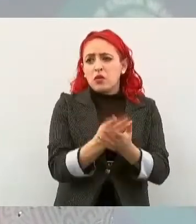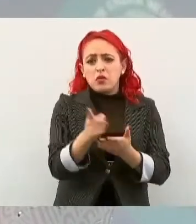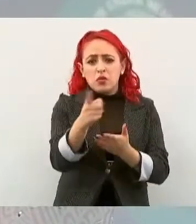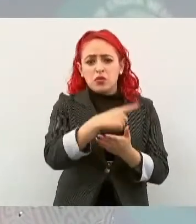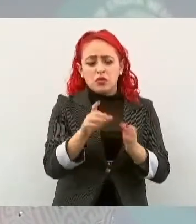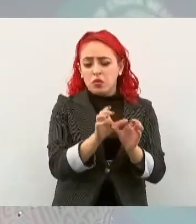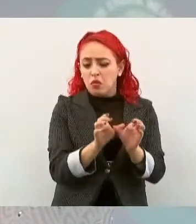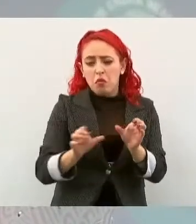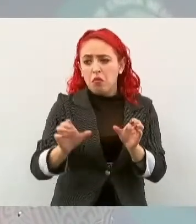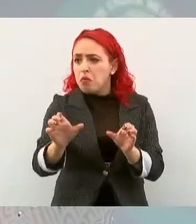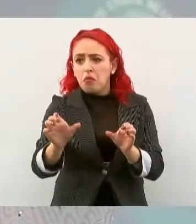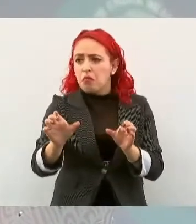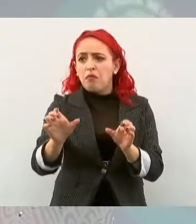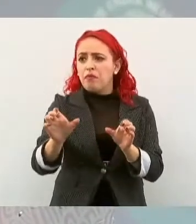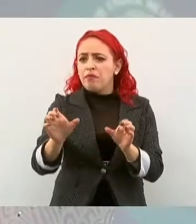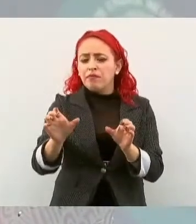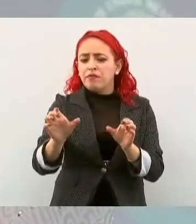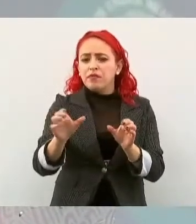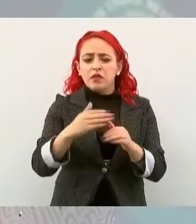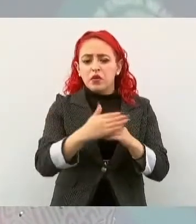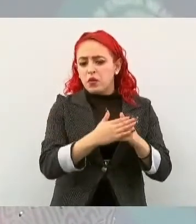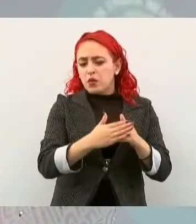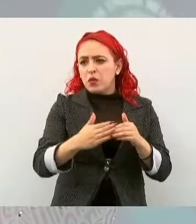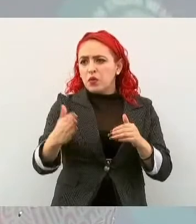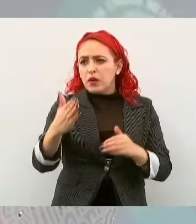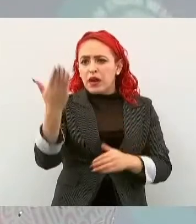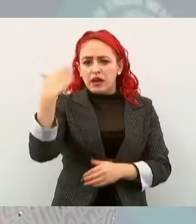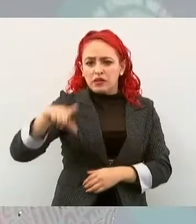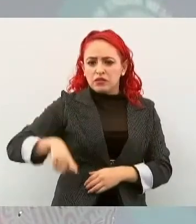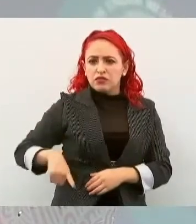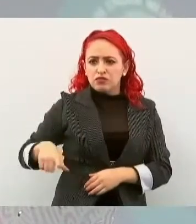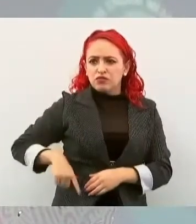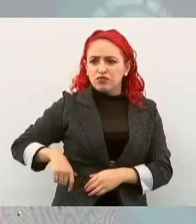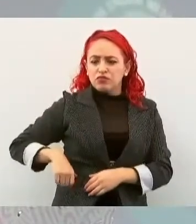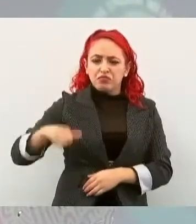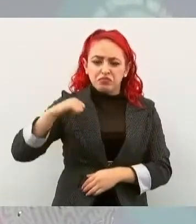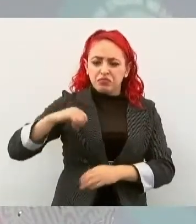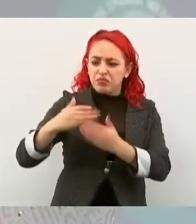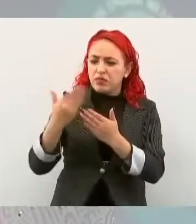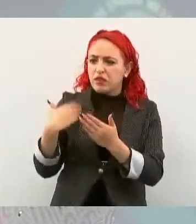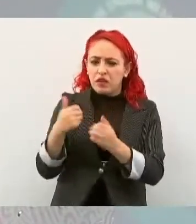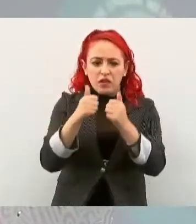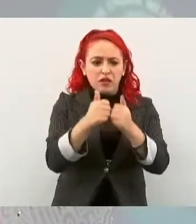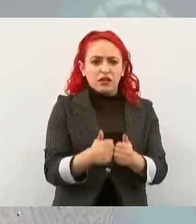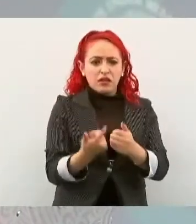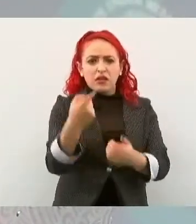se descentralizó en todo el periodo neoliberal. Quedaron los